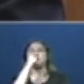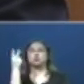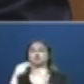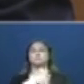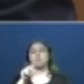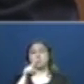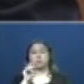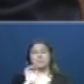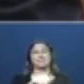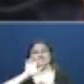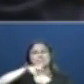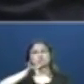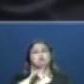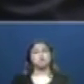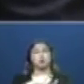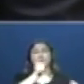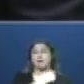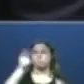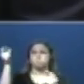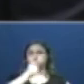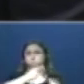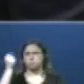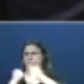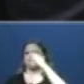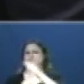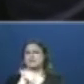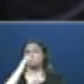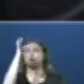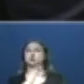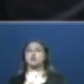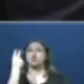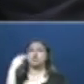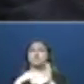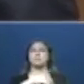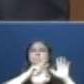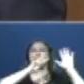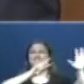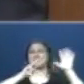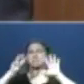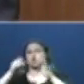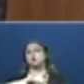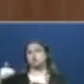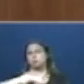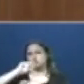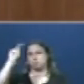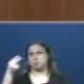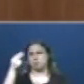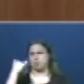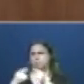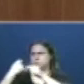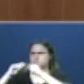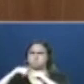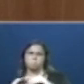sus más altas cifras de exportaciones con 12.078 millones de euros y un importante superávit